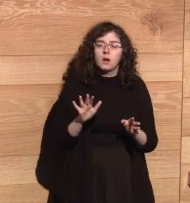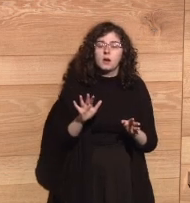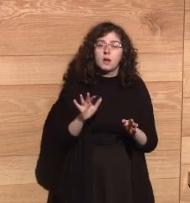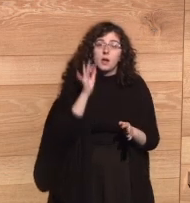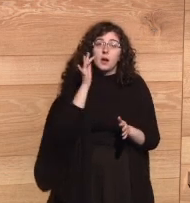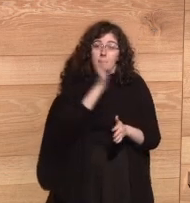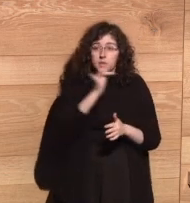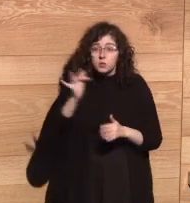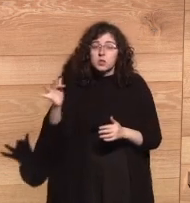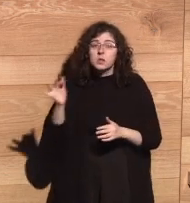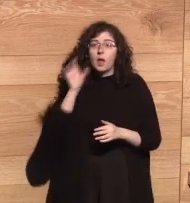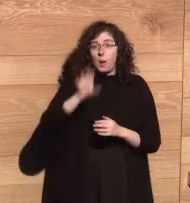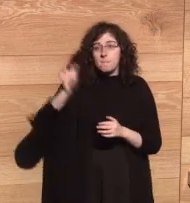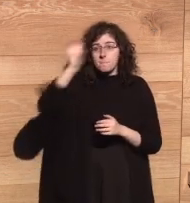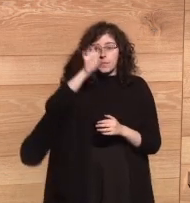ejemplo, en los países